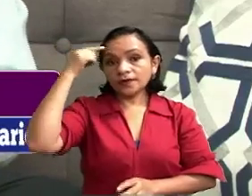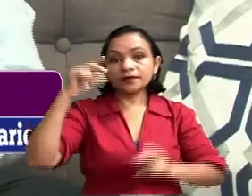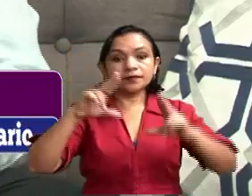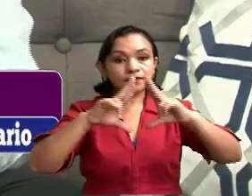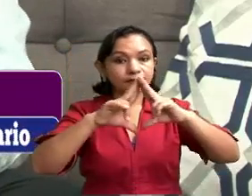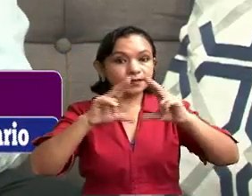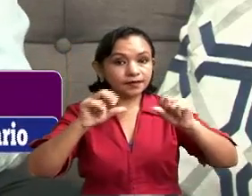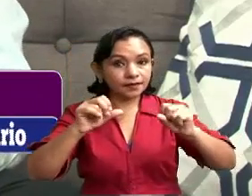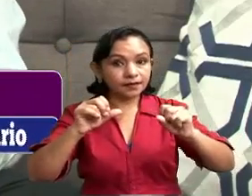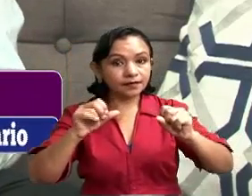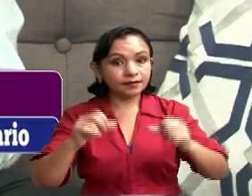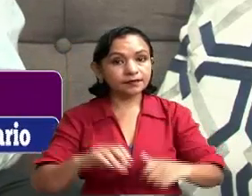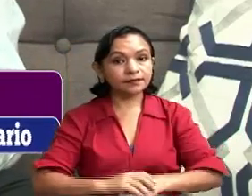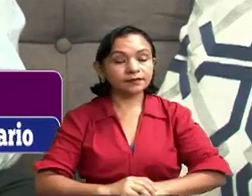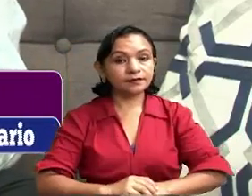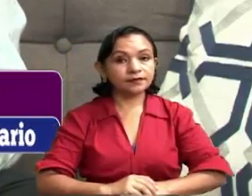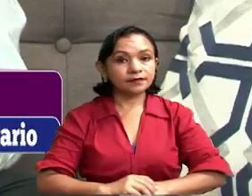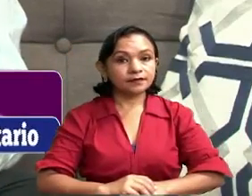para